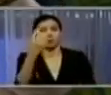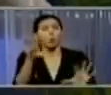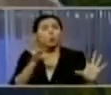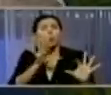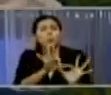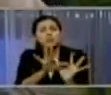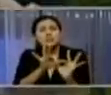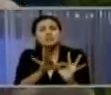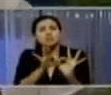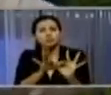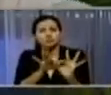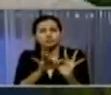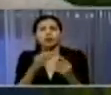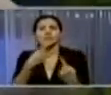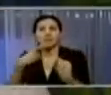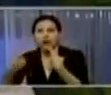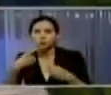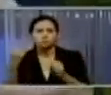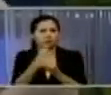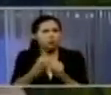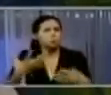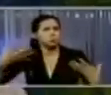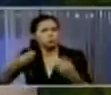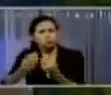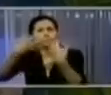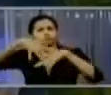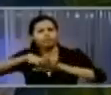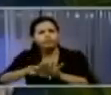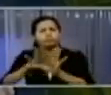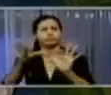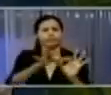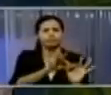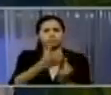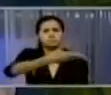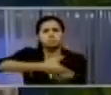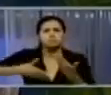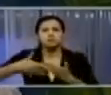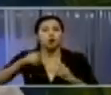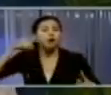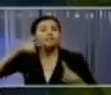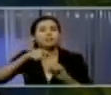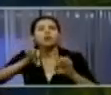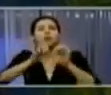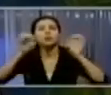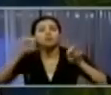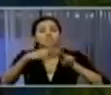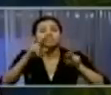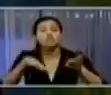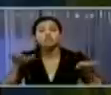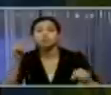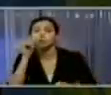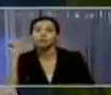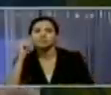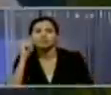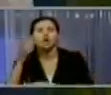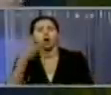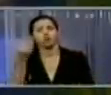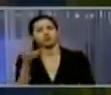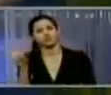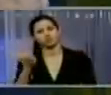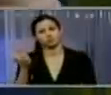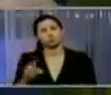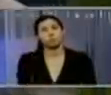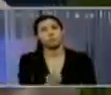unidos, dialogando, trabajando juntos en función de la educación de los niños, de las niñas y de la juventud venezolana.